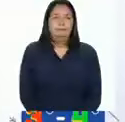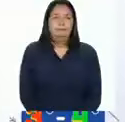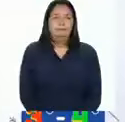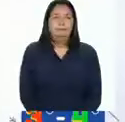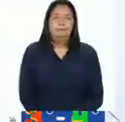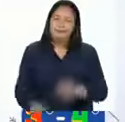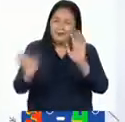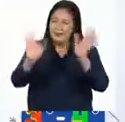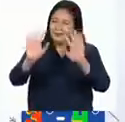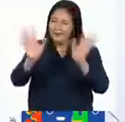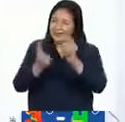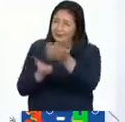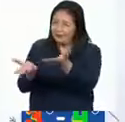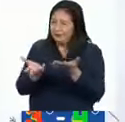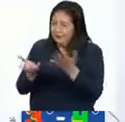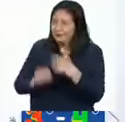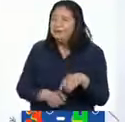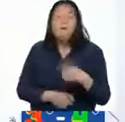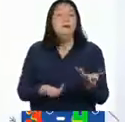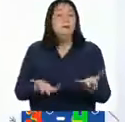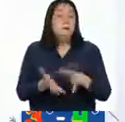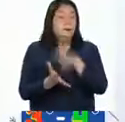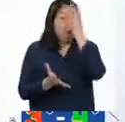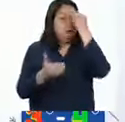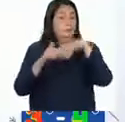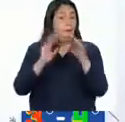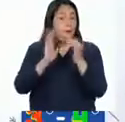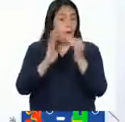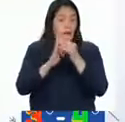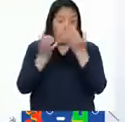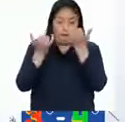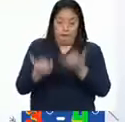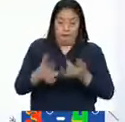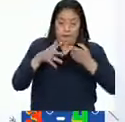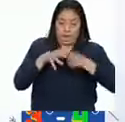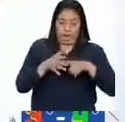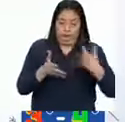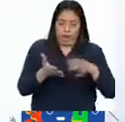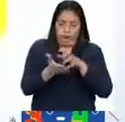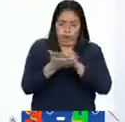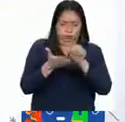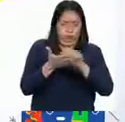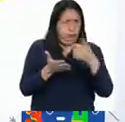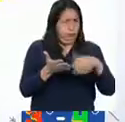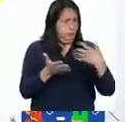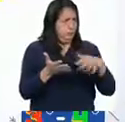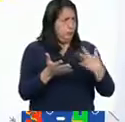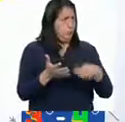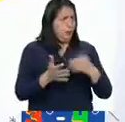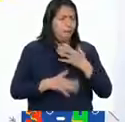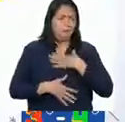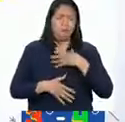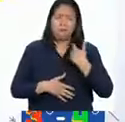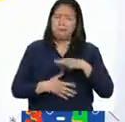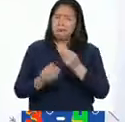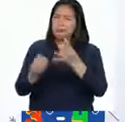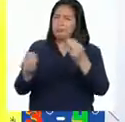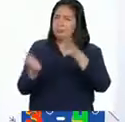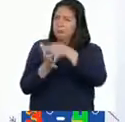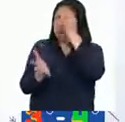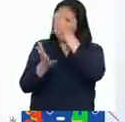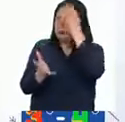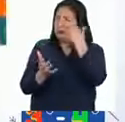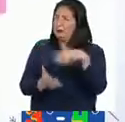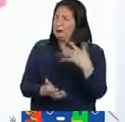Hola, bienvenidas y bienvenidos a Aprendo en casa. Desde hoy comenzamos unos meses de nuevos descubrimientos y mucho